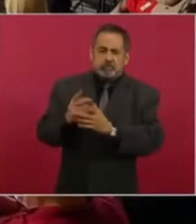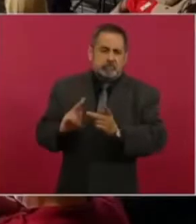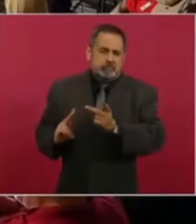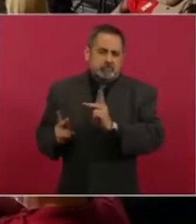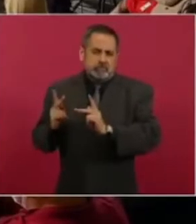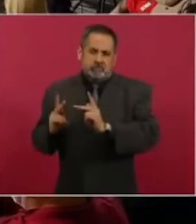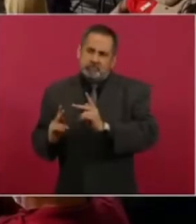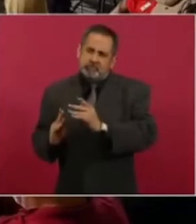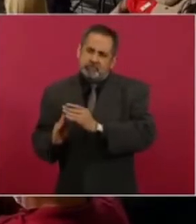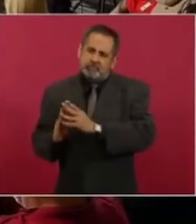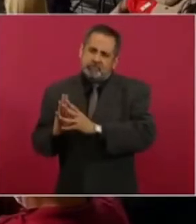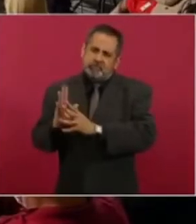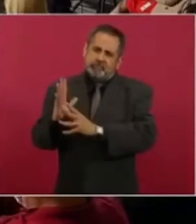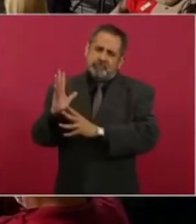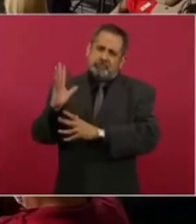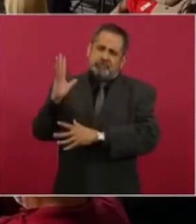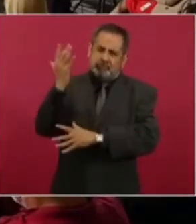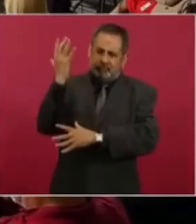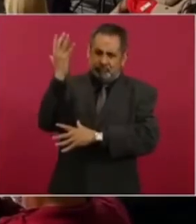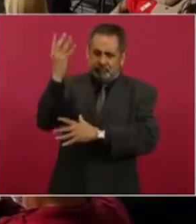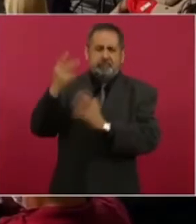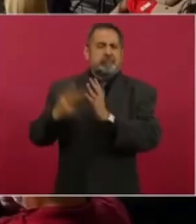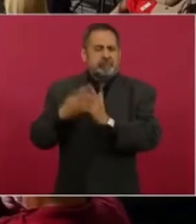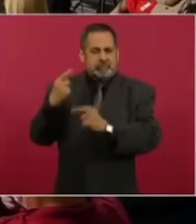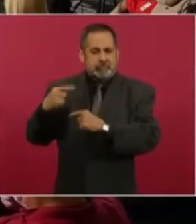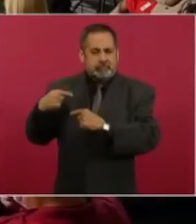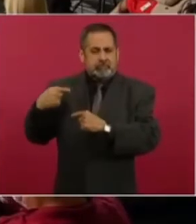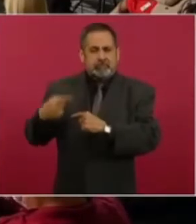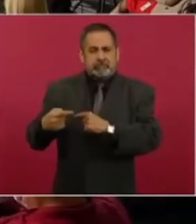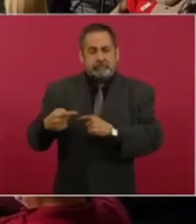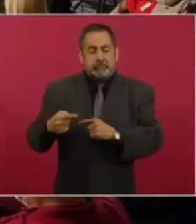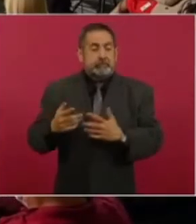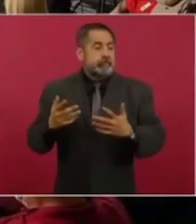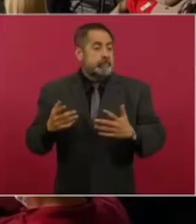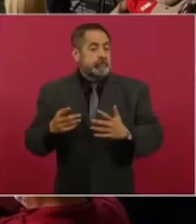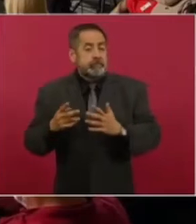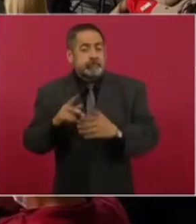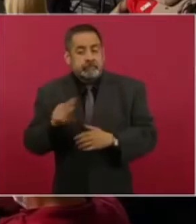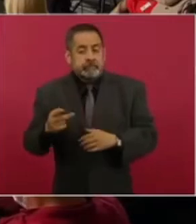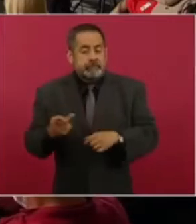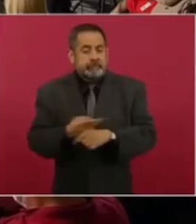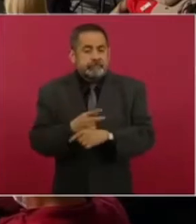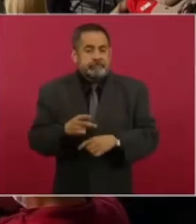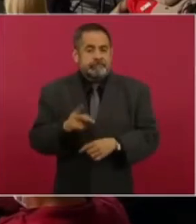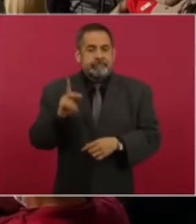de caoba y viene otro plan